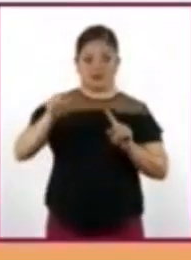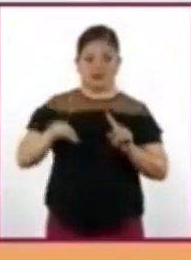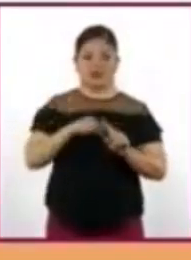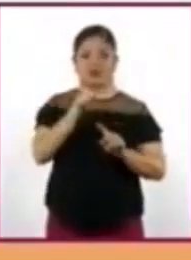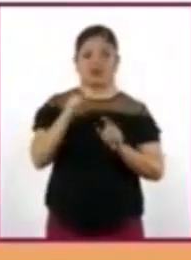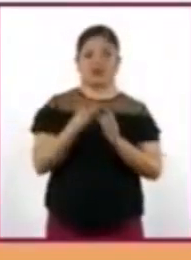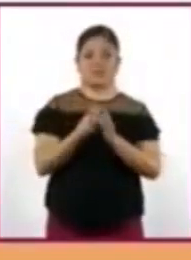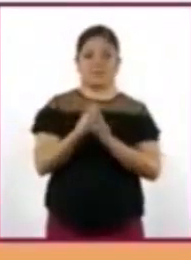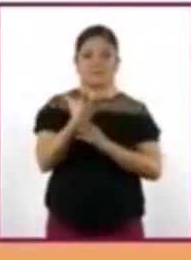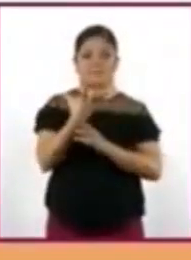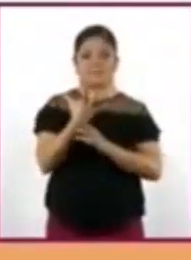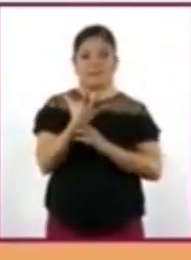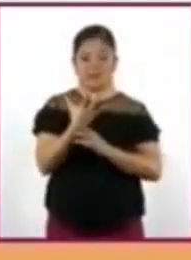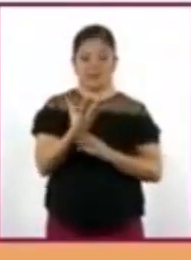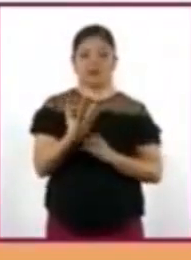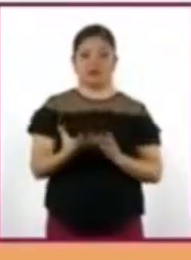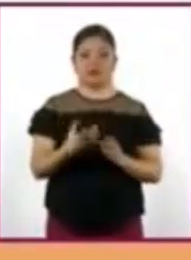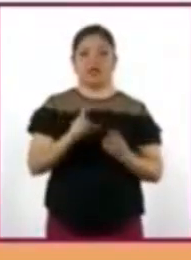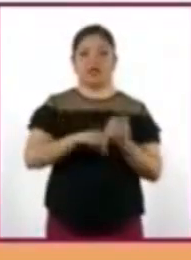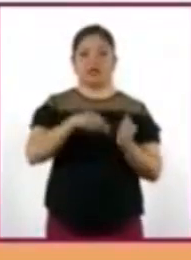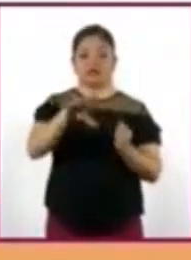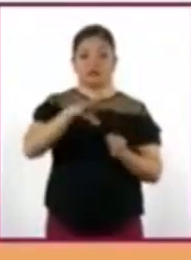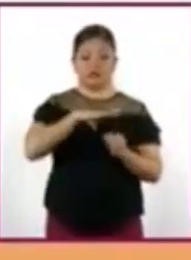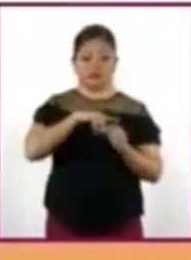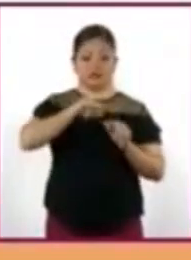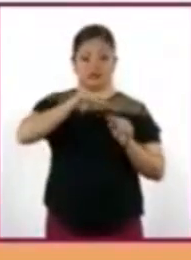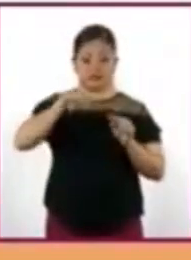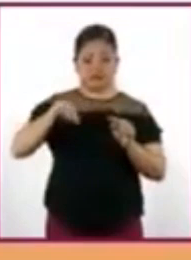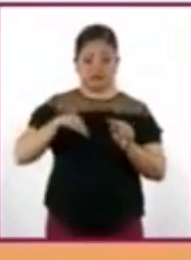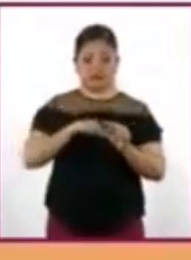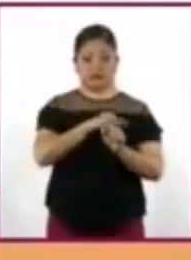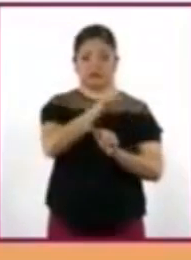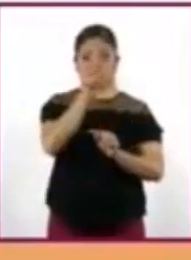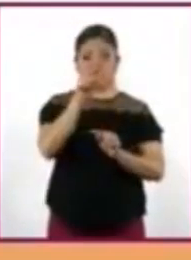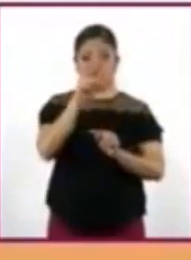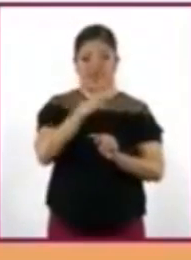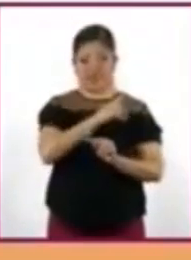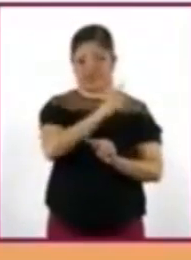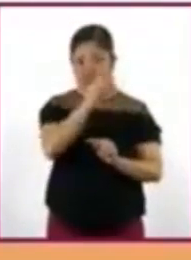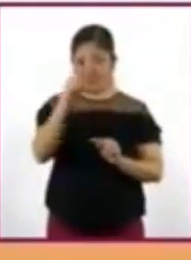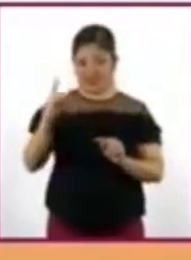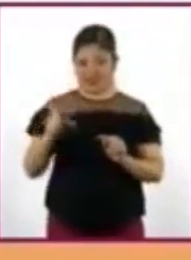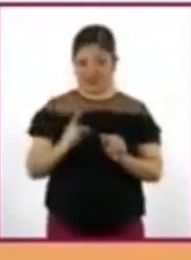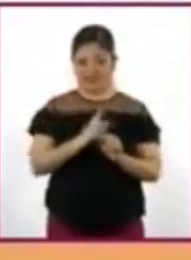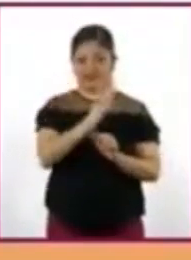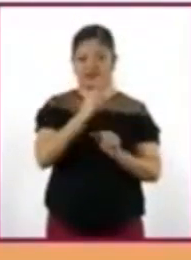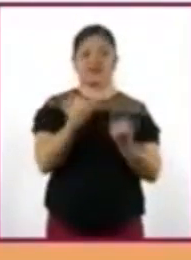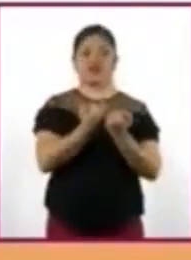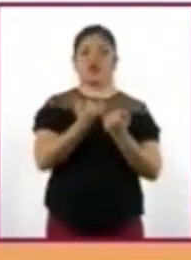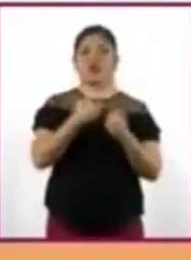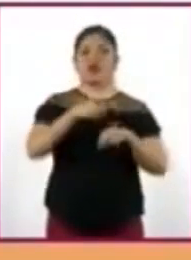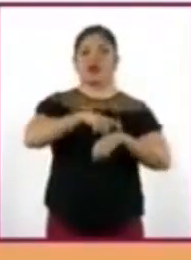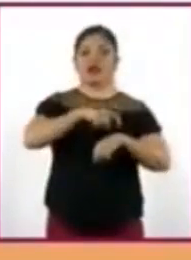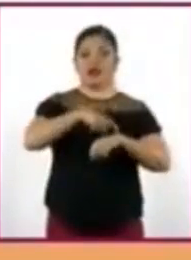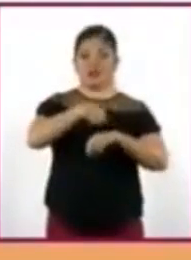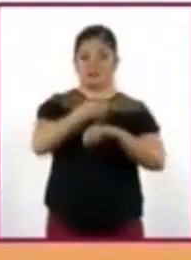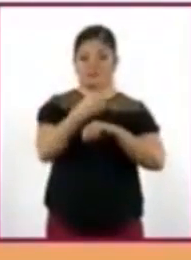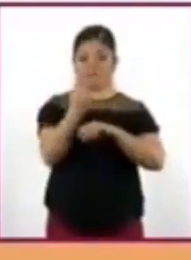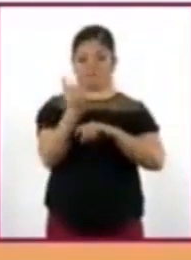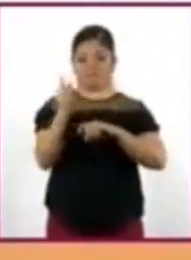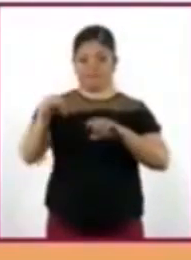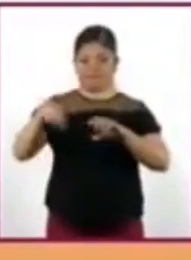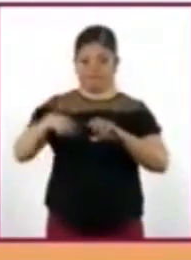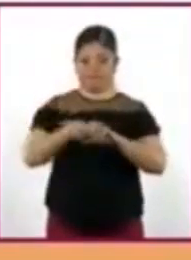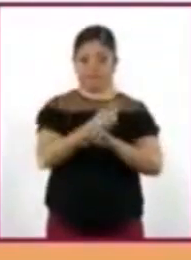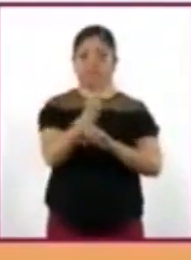de los pinos. Al contar las espirales que están hacia la derecha, es decir, En el sentido de las manecillas del reloj,